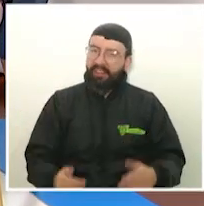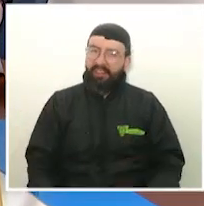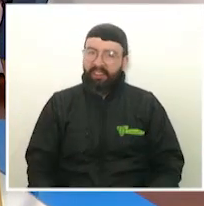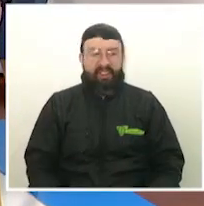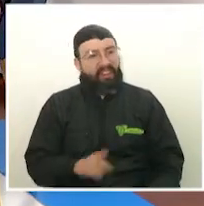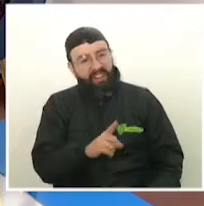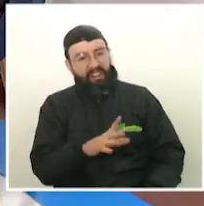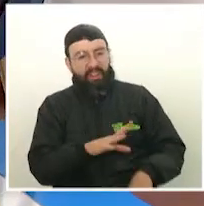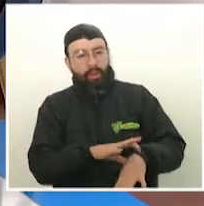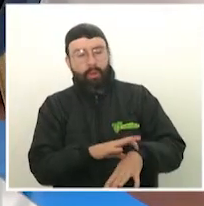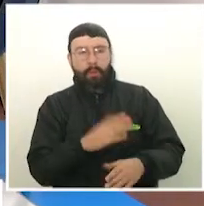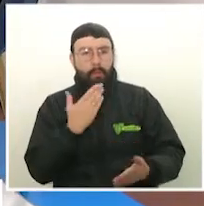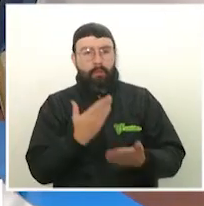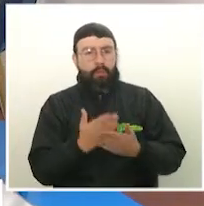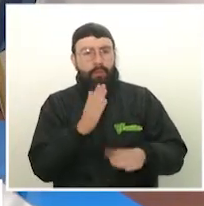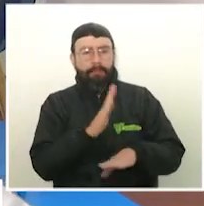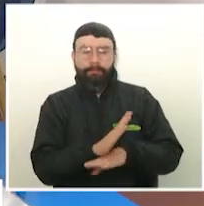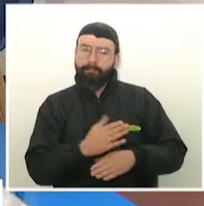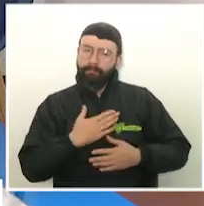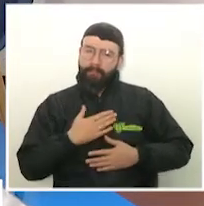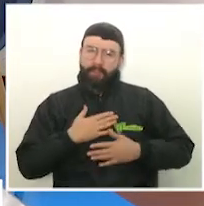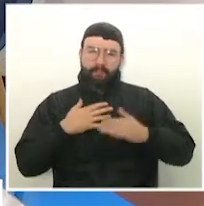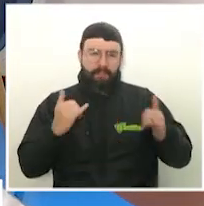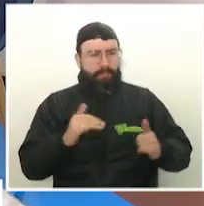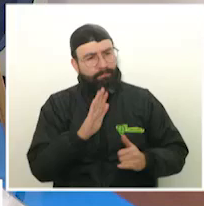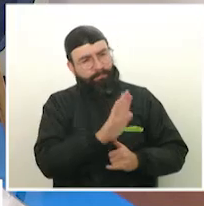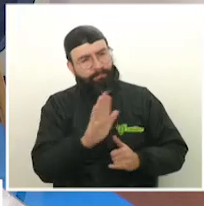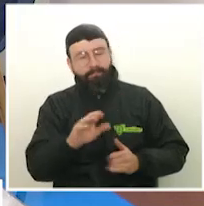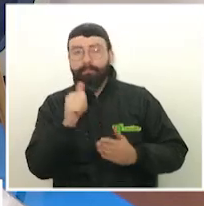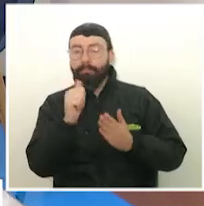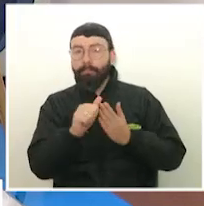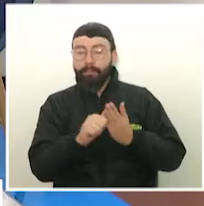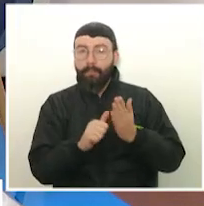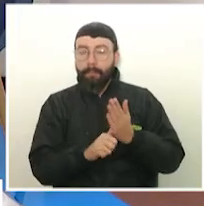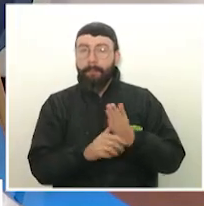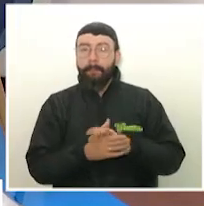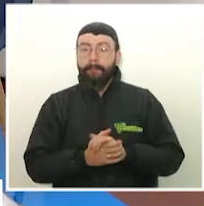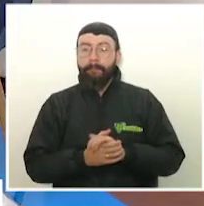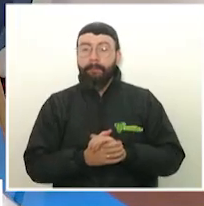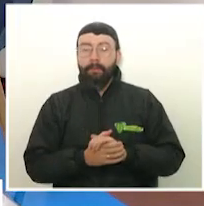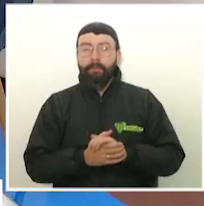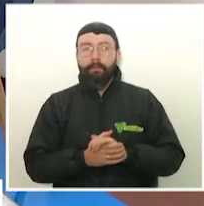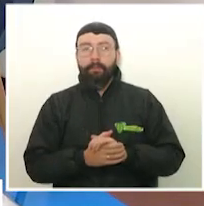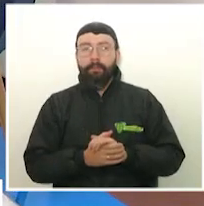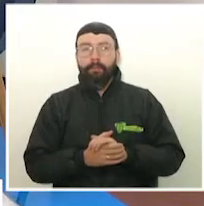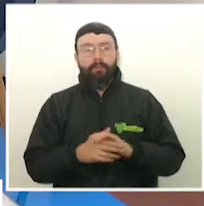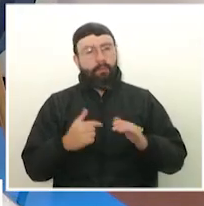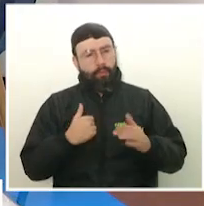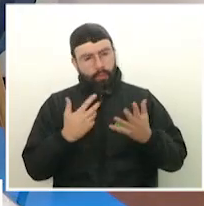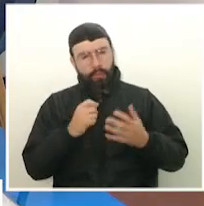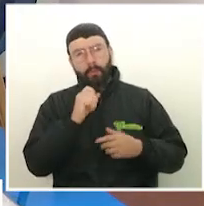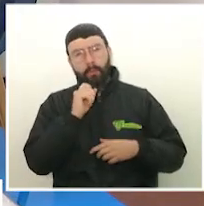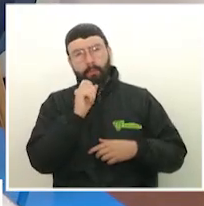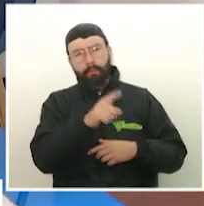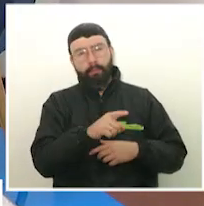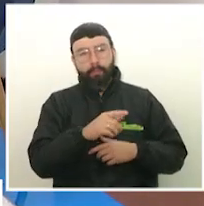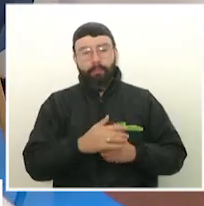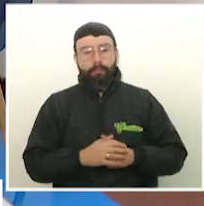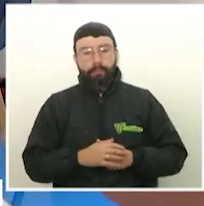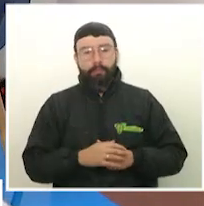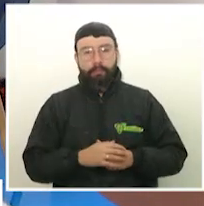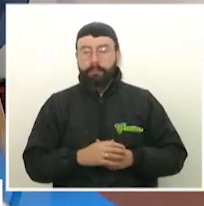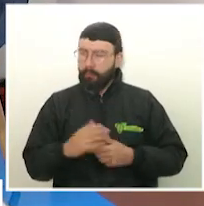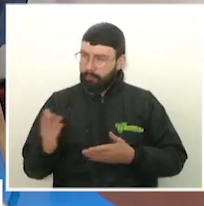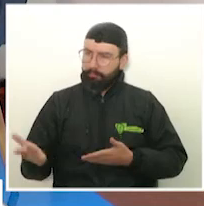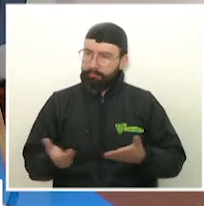muy buenas tardes. Para felicitarlos por el programa y para hacerles una pregunta.